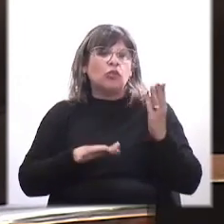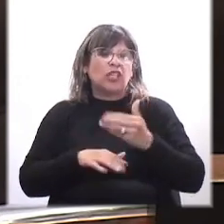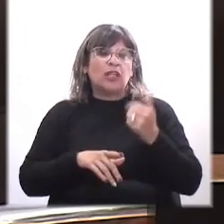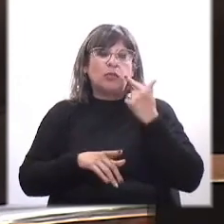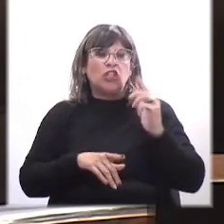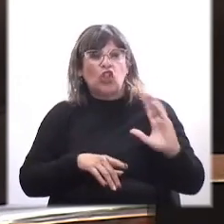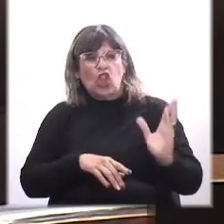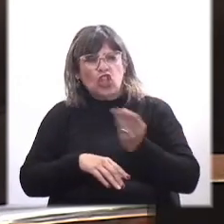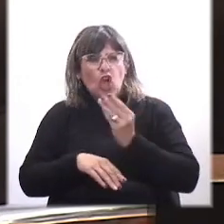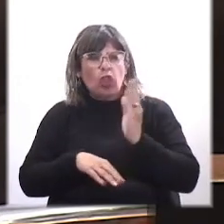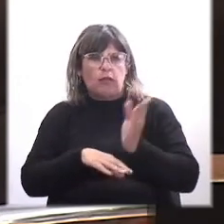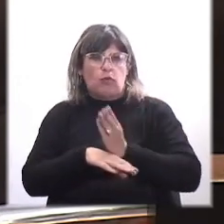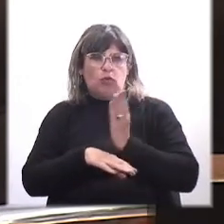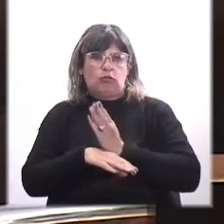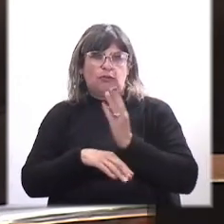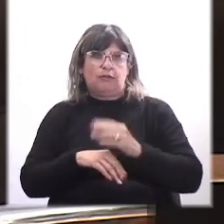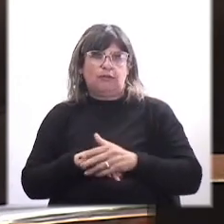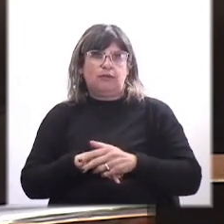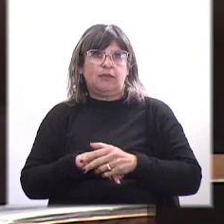producción.